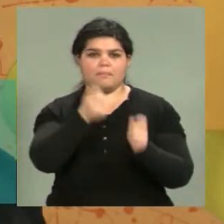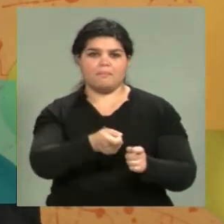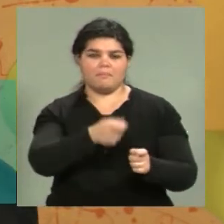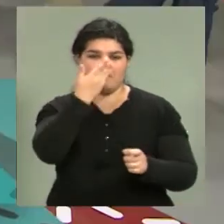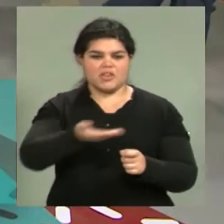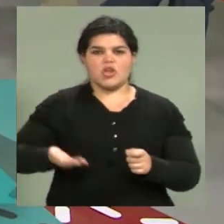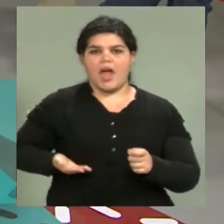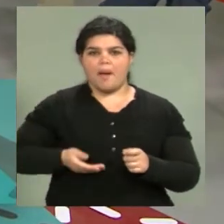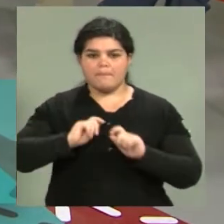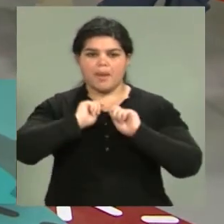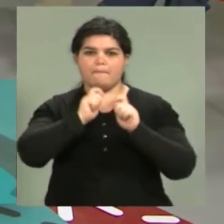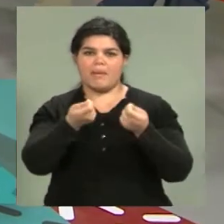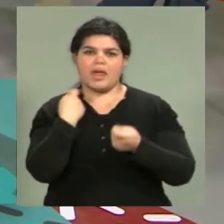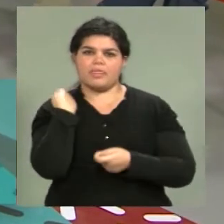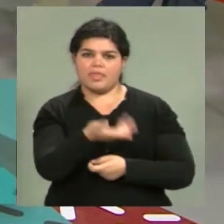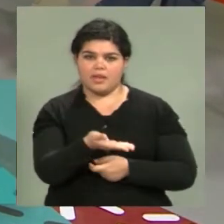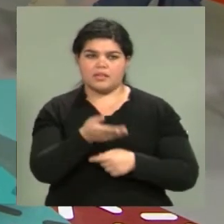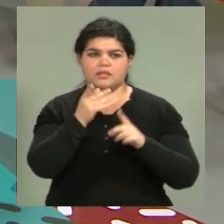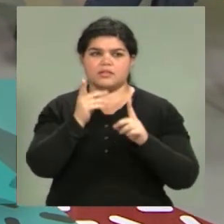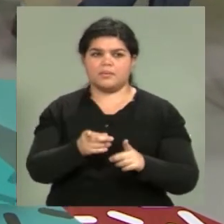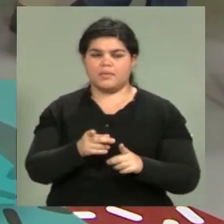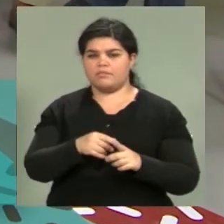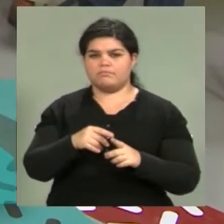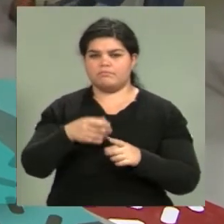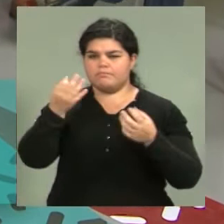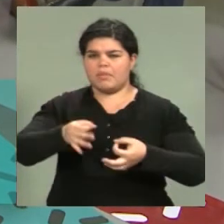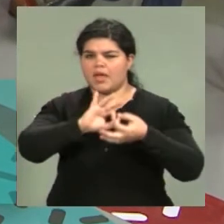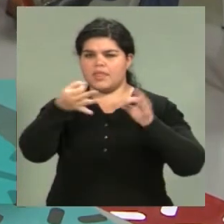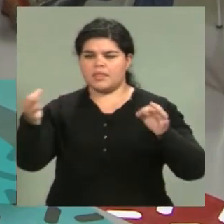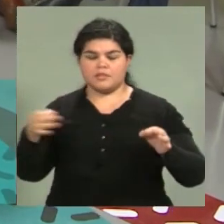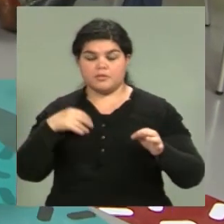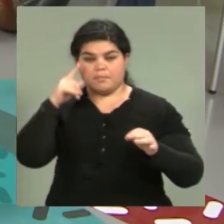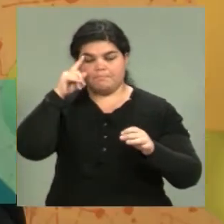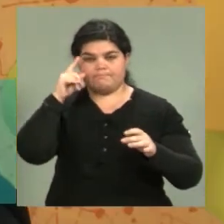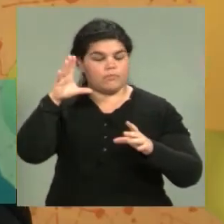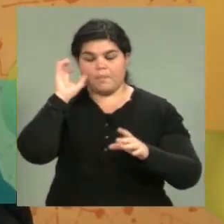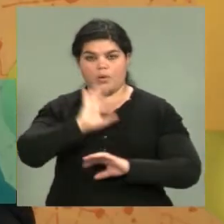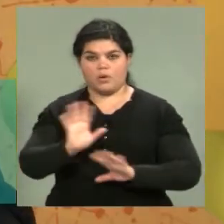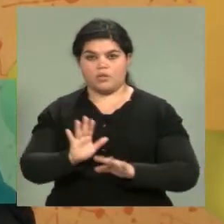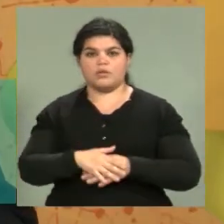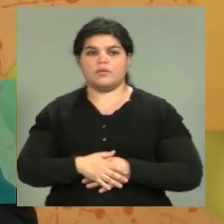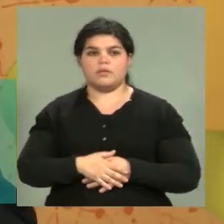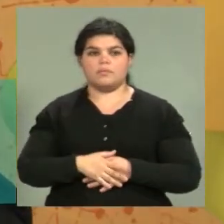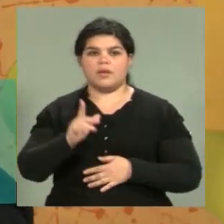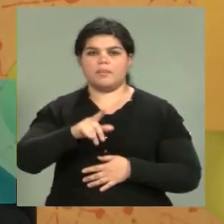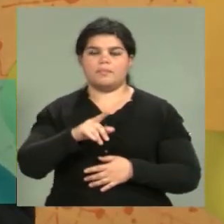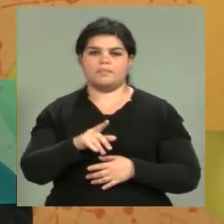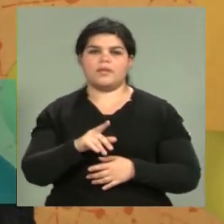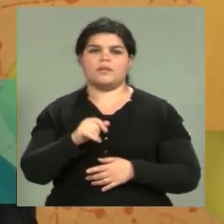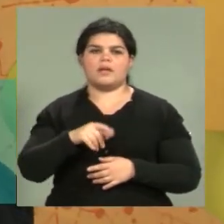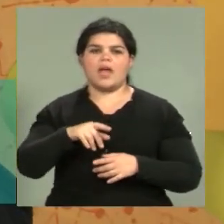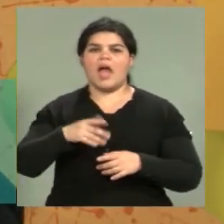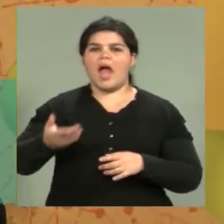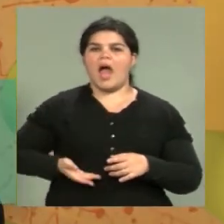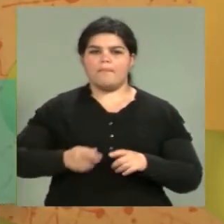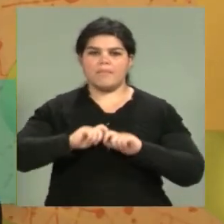no quitarle, no me acuerdo bien cómo era el evangelio, decía pan al hambriento y agua al sediento, una cosa